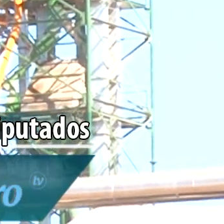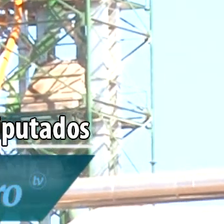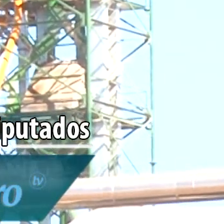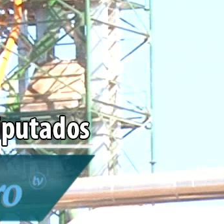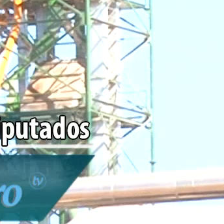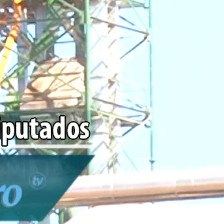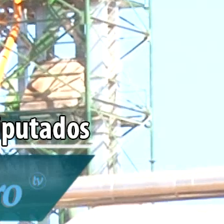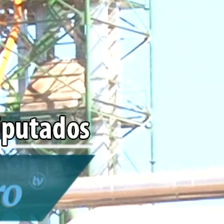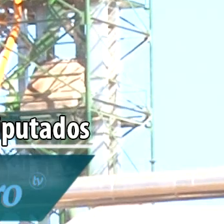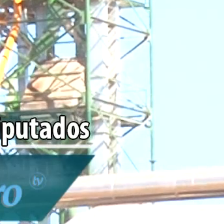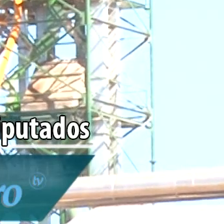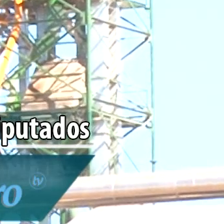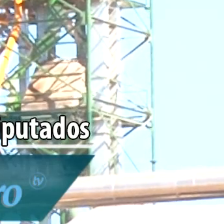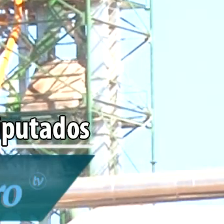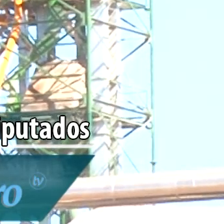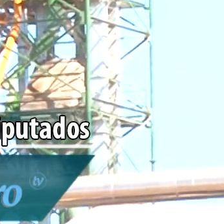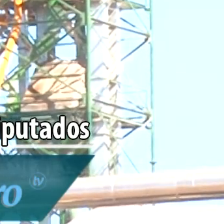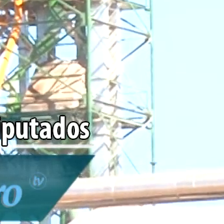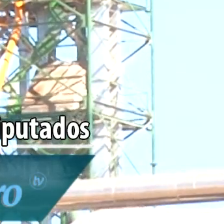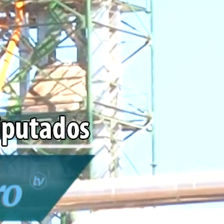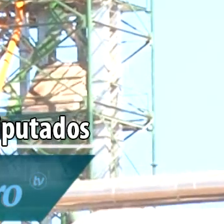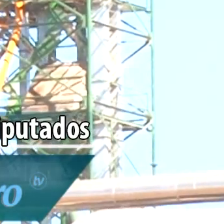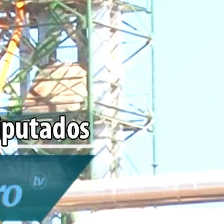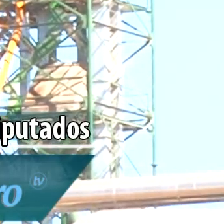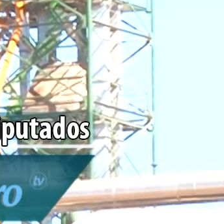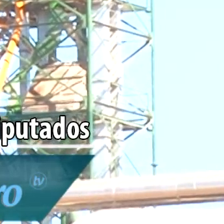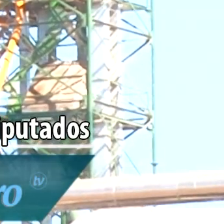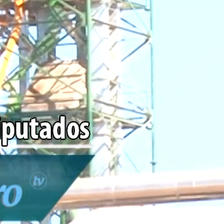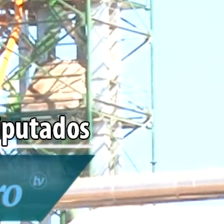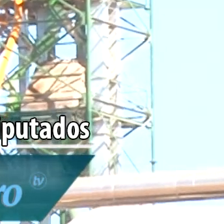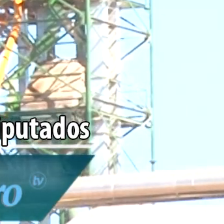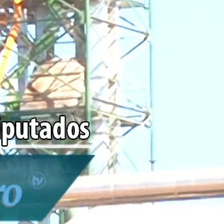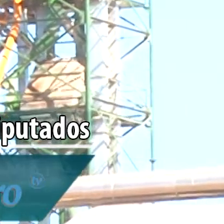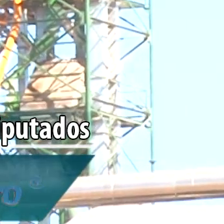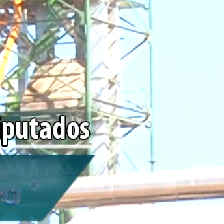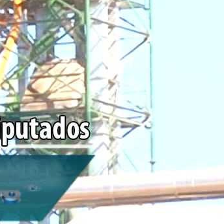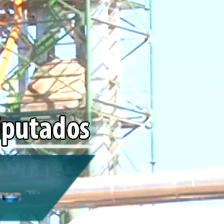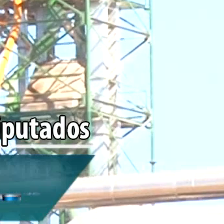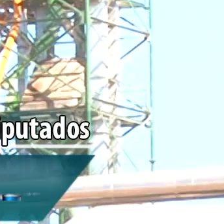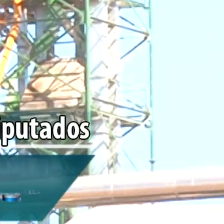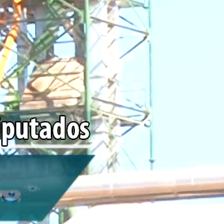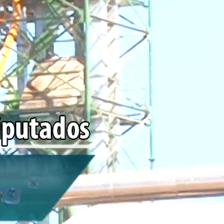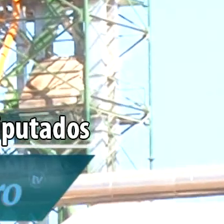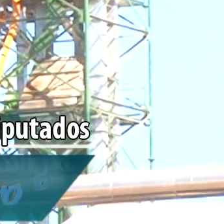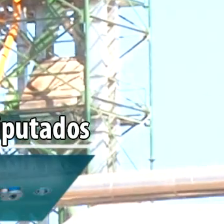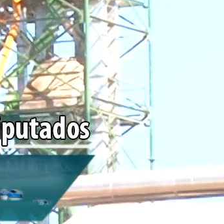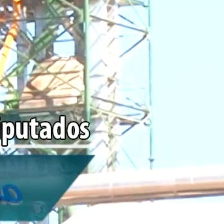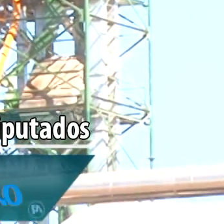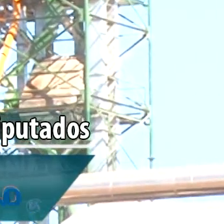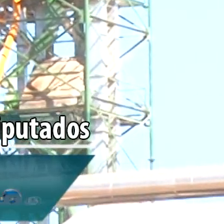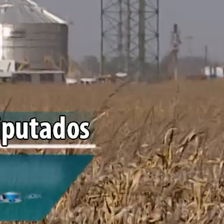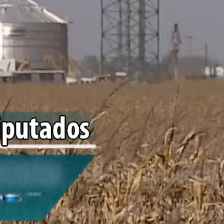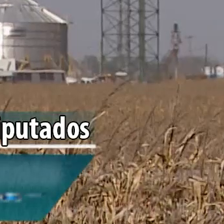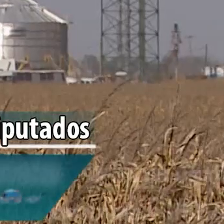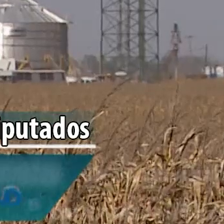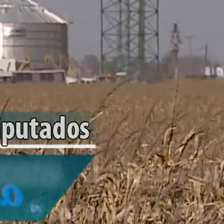eso se traduce también en aquellas que logren sobrevivir en discusiones sobre su estructura de costos para ver cuánto